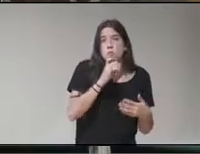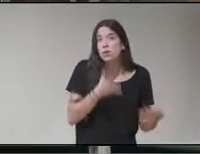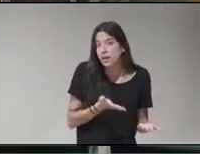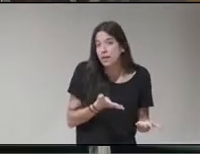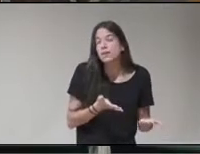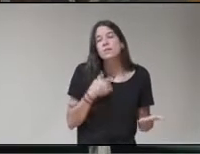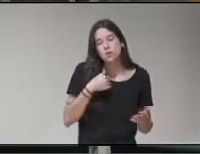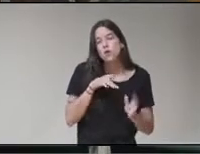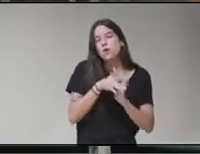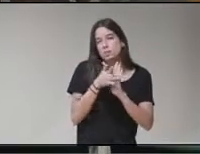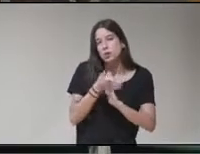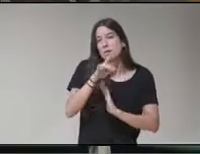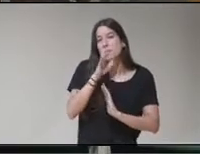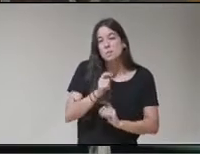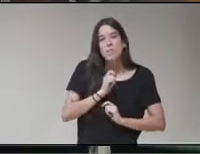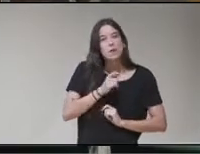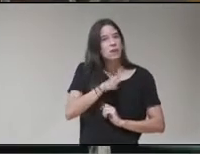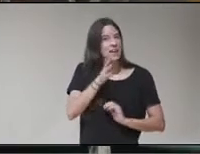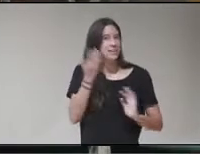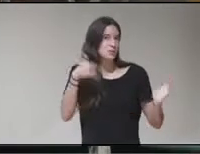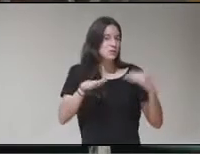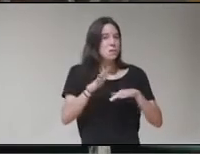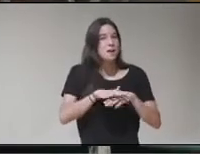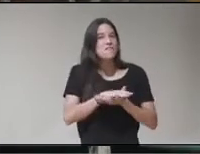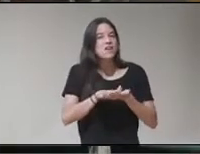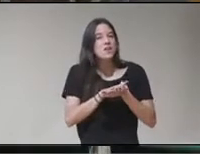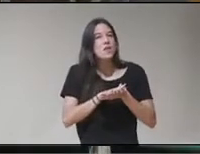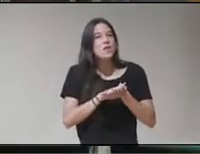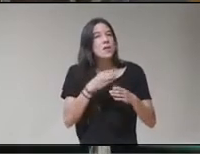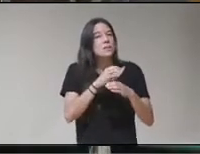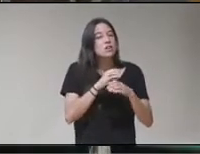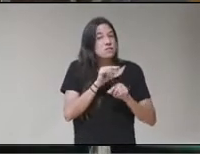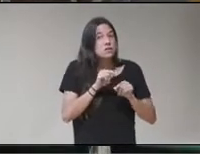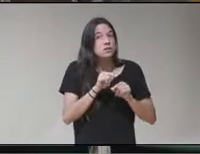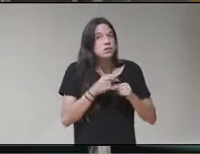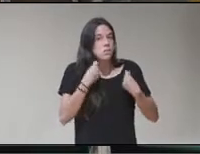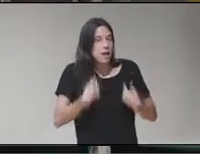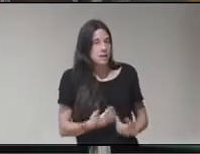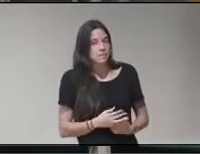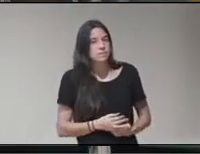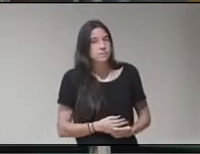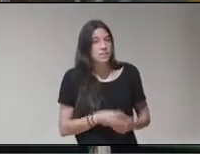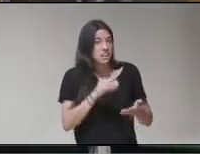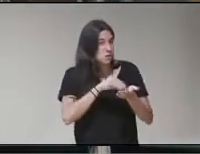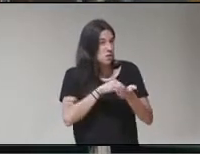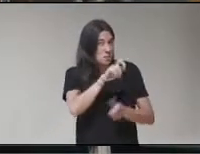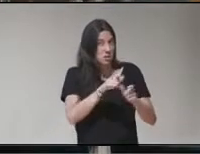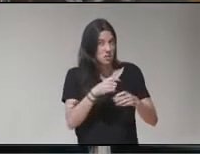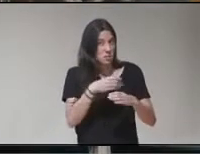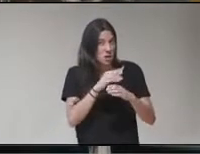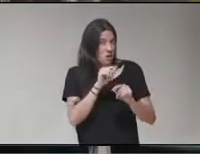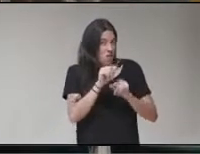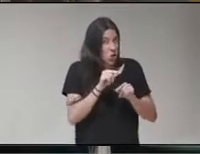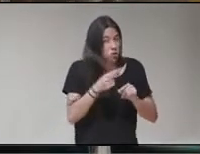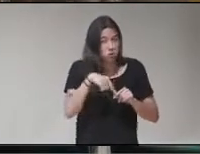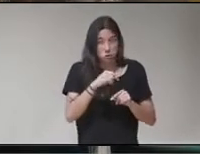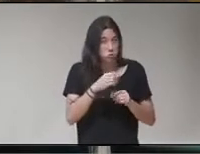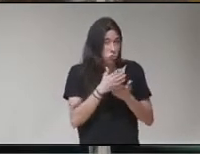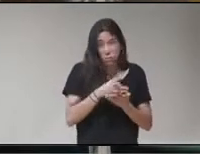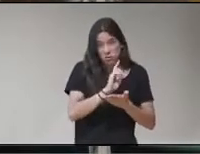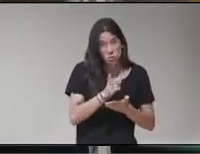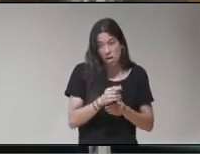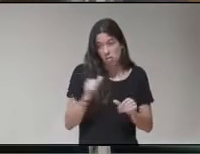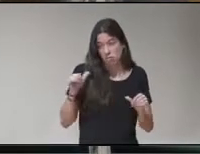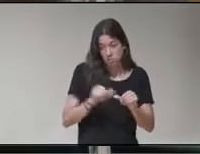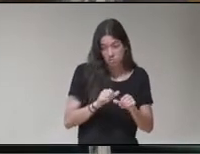fisiología microbiana, que es algo que hemos abandonado inexplicablemente los microbiólogos en general en los últimos años.